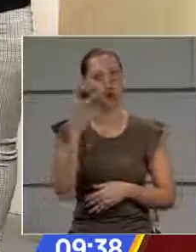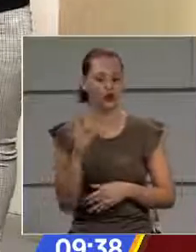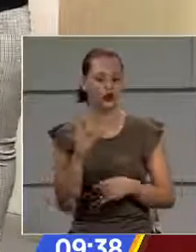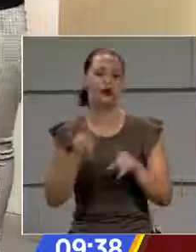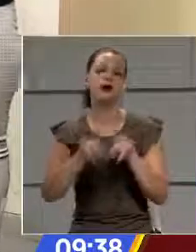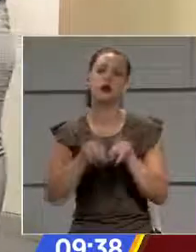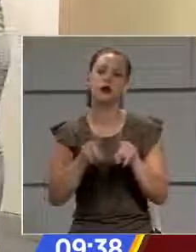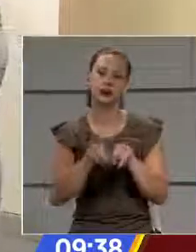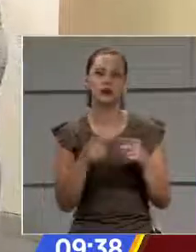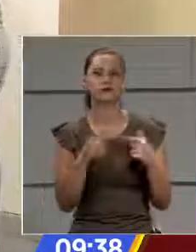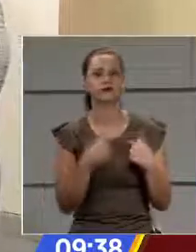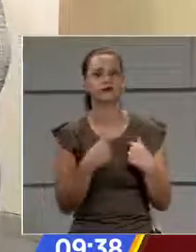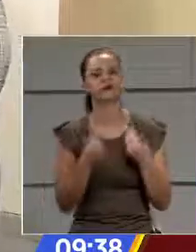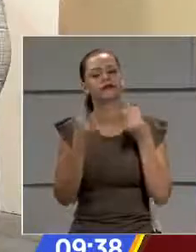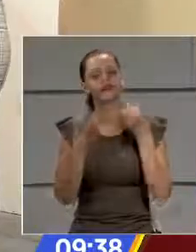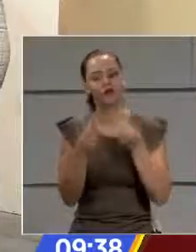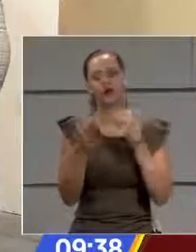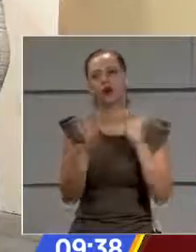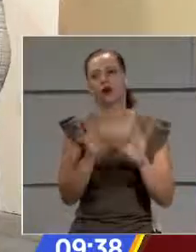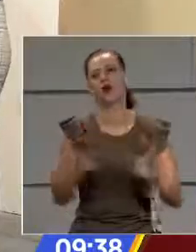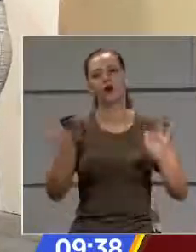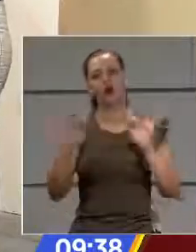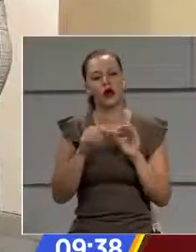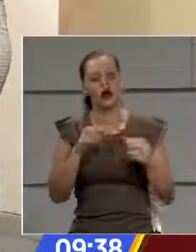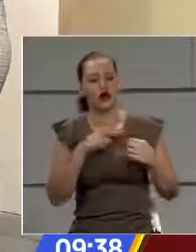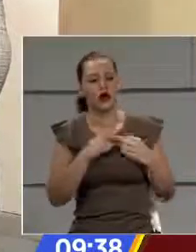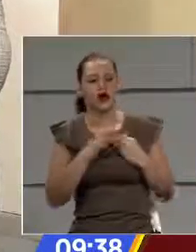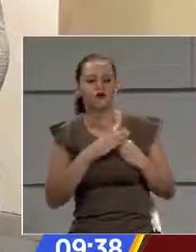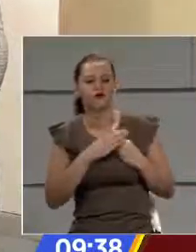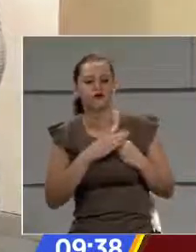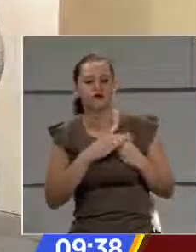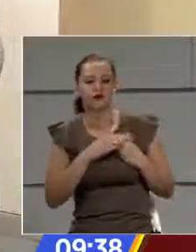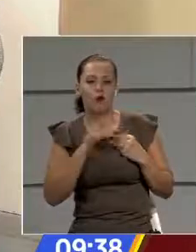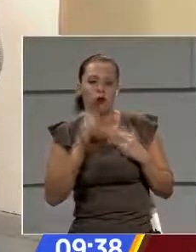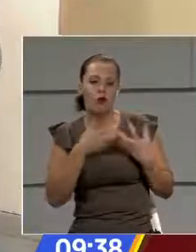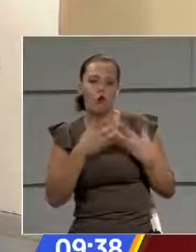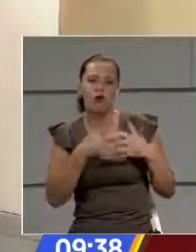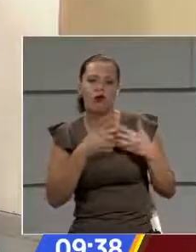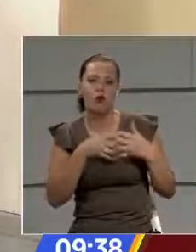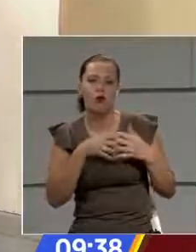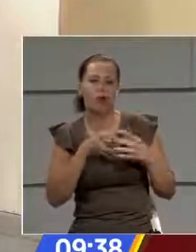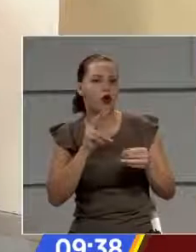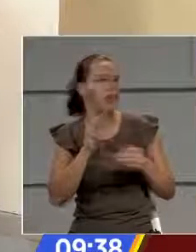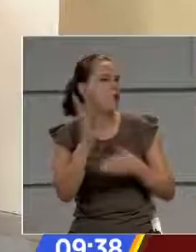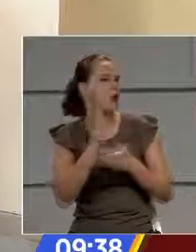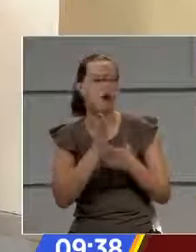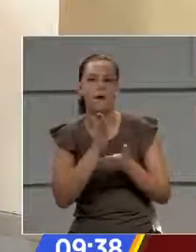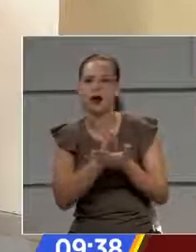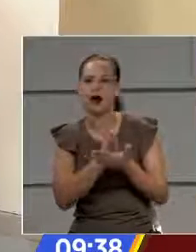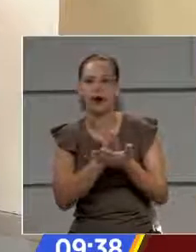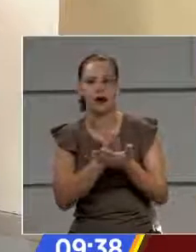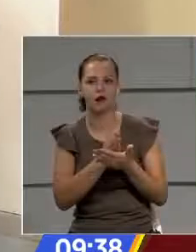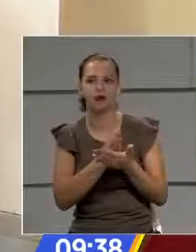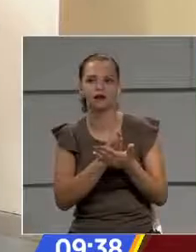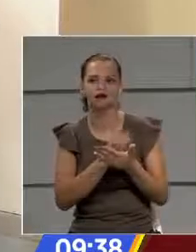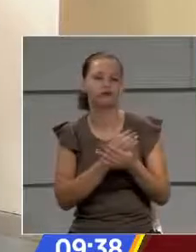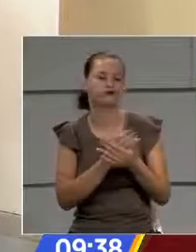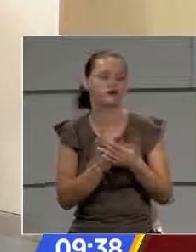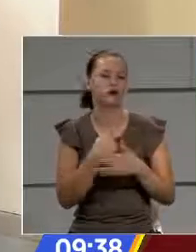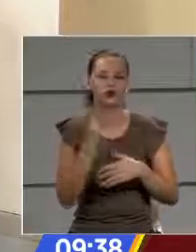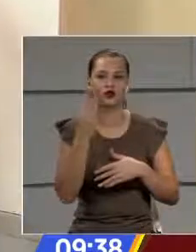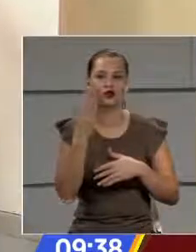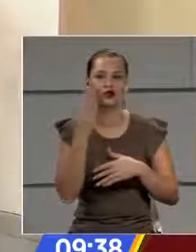También es tan importante, es la bombita. Es como una maquinita que no para nunca. Yo no sé, yo